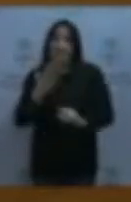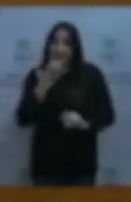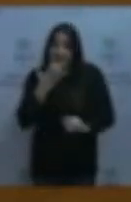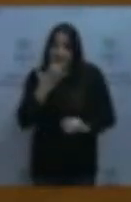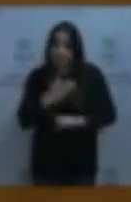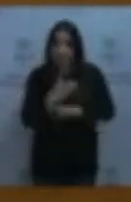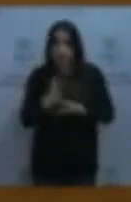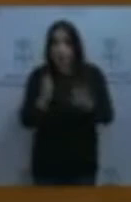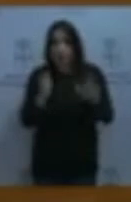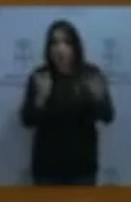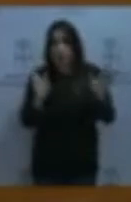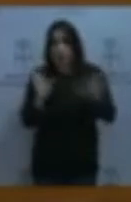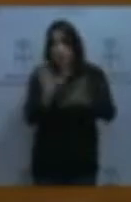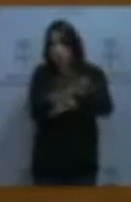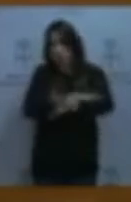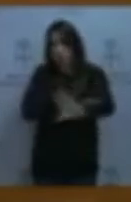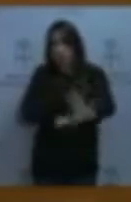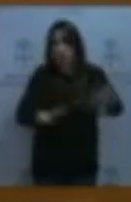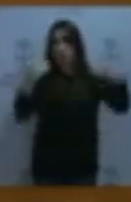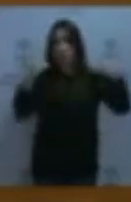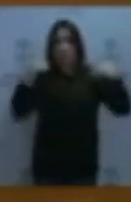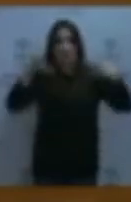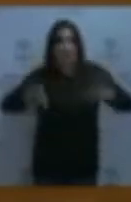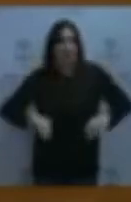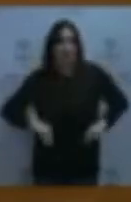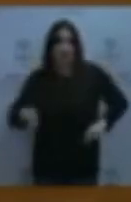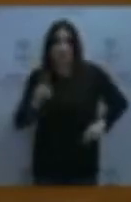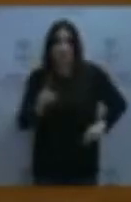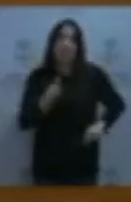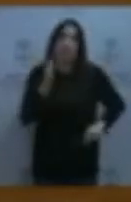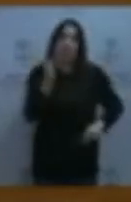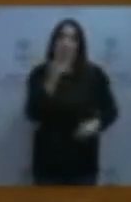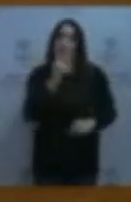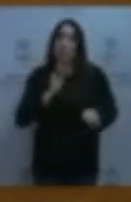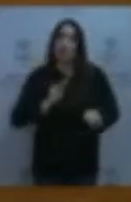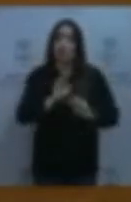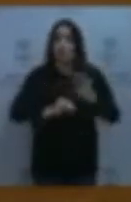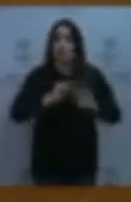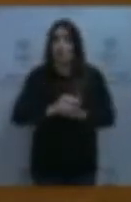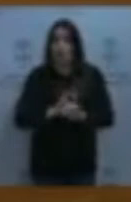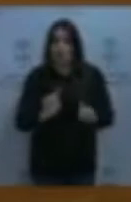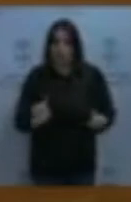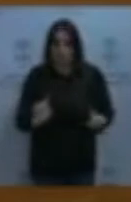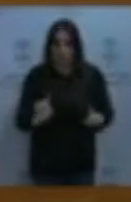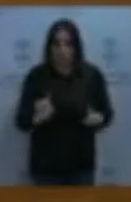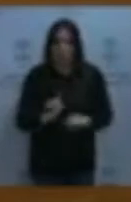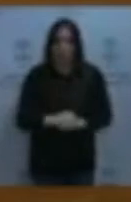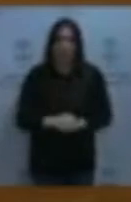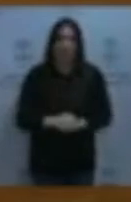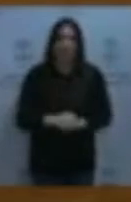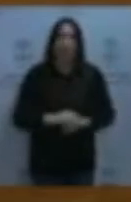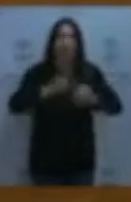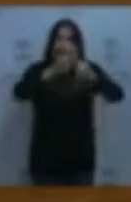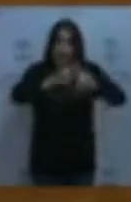Administración competente no asuma las sus responsabilidades y cumpla con los sus compromisos. A esta